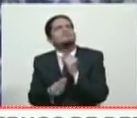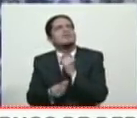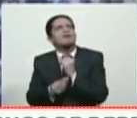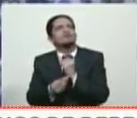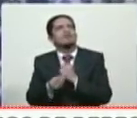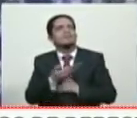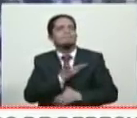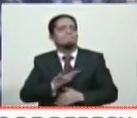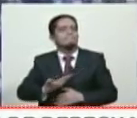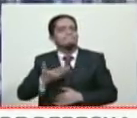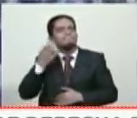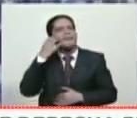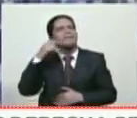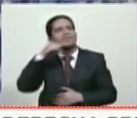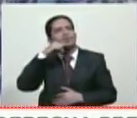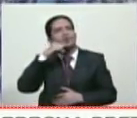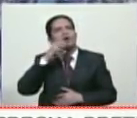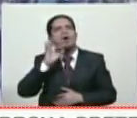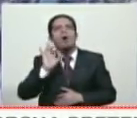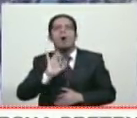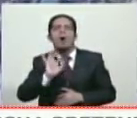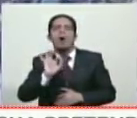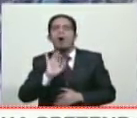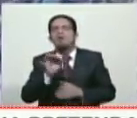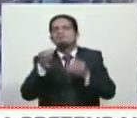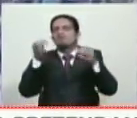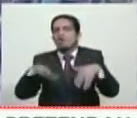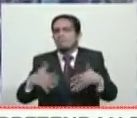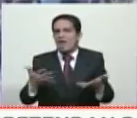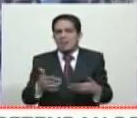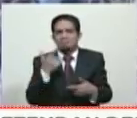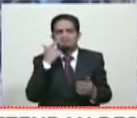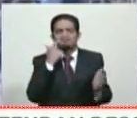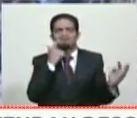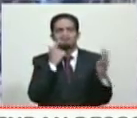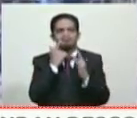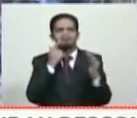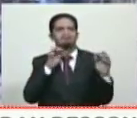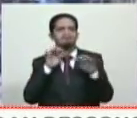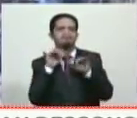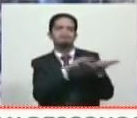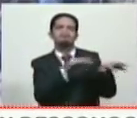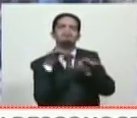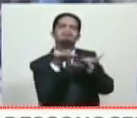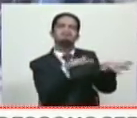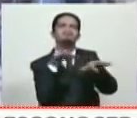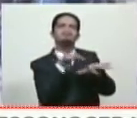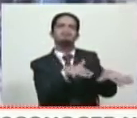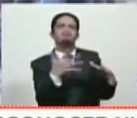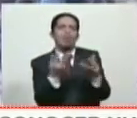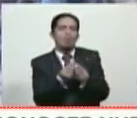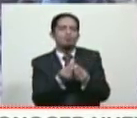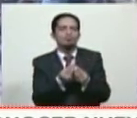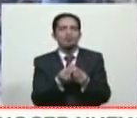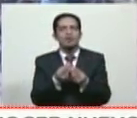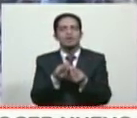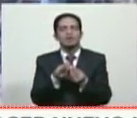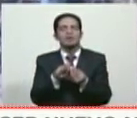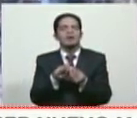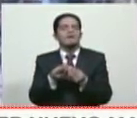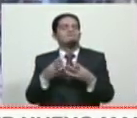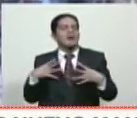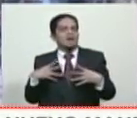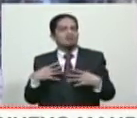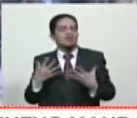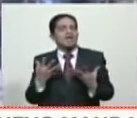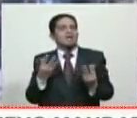de manera muy frecuente en ese puente, a pasar las vacaciones decembrinas con sus familiares aquí en Venezuela y muchos de ellos